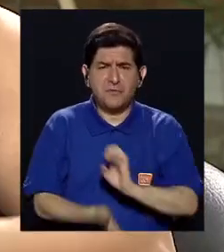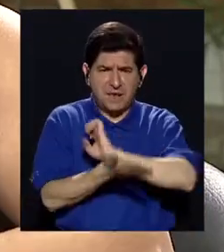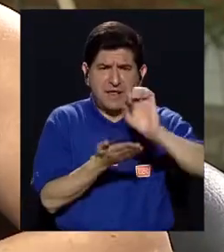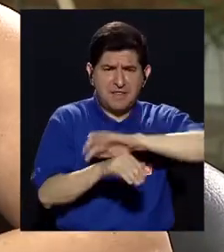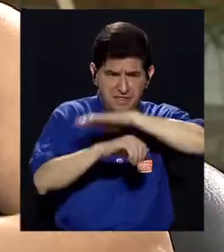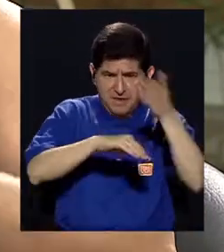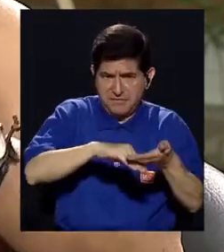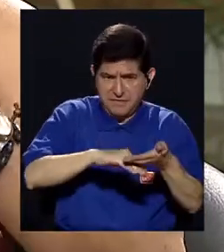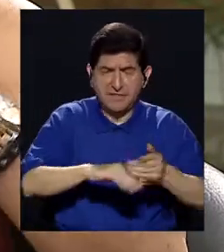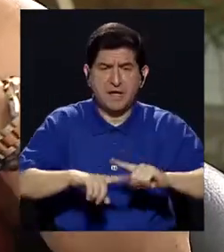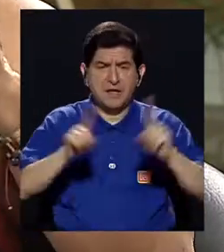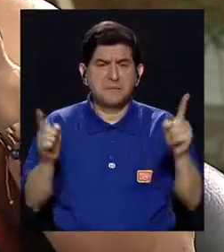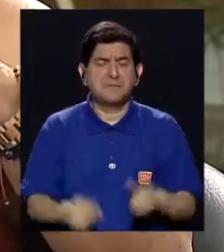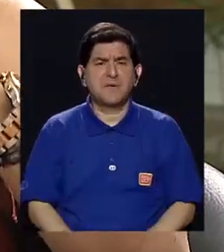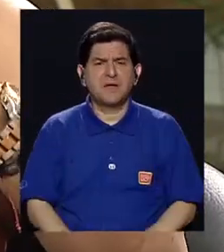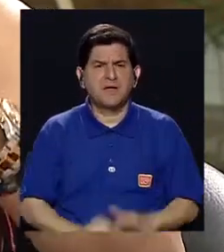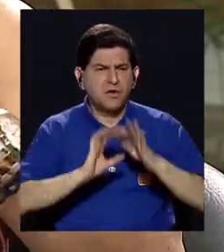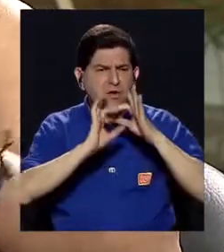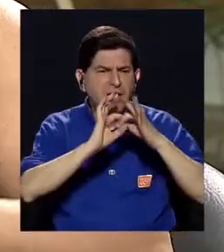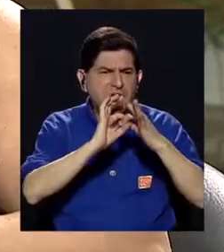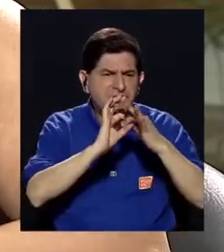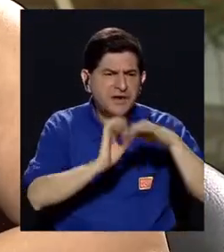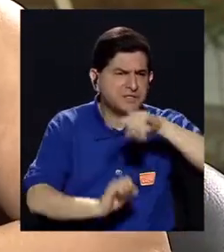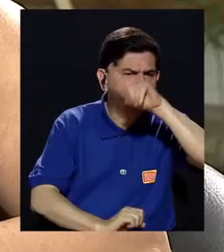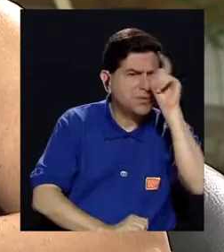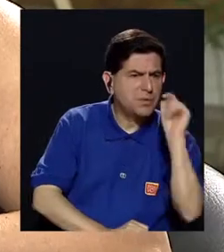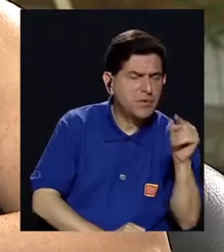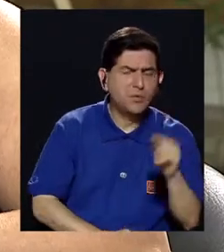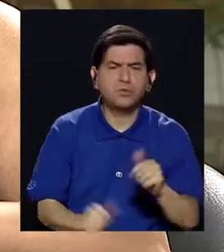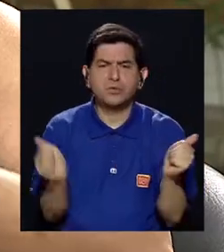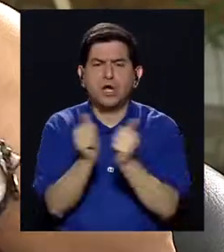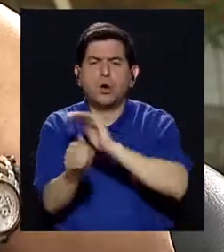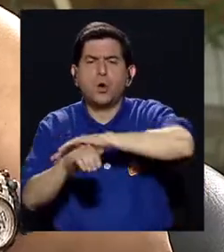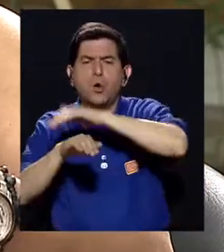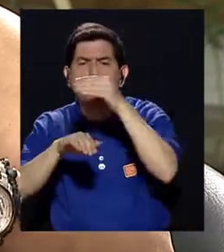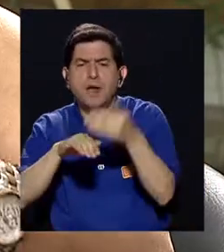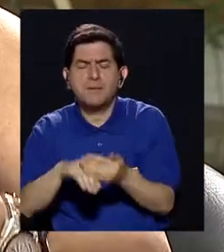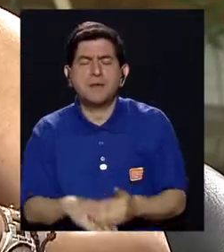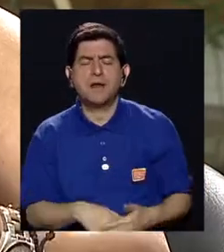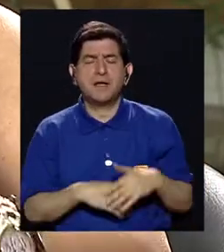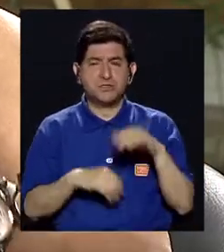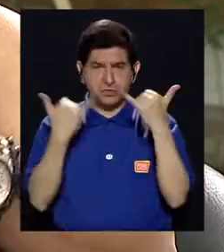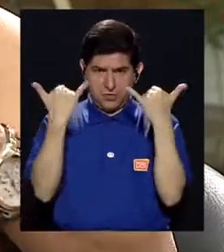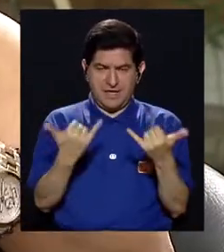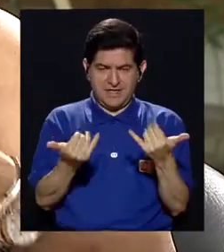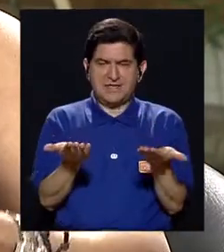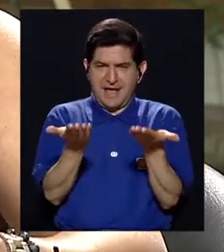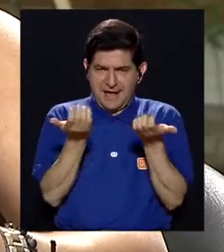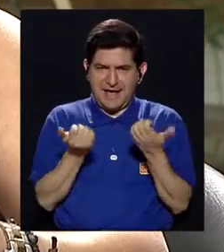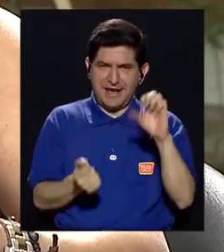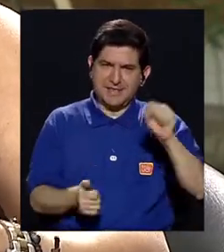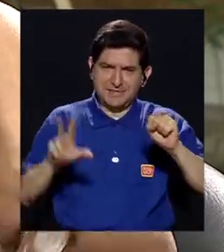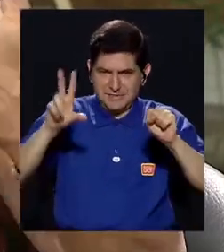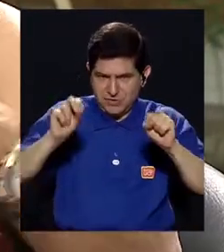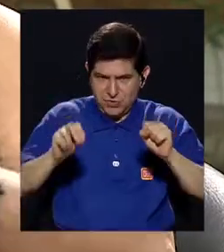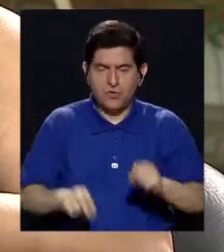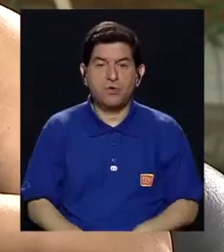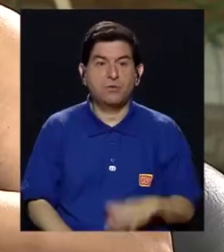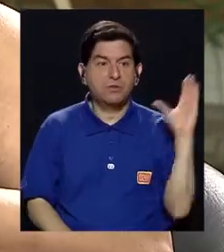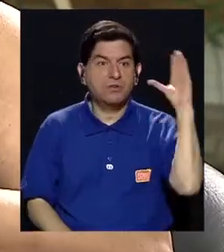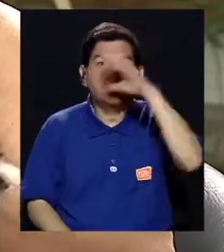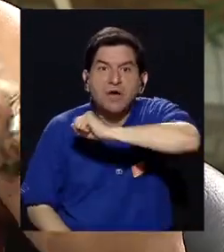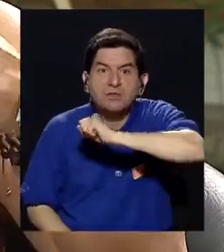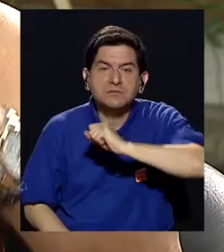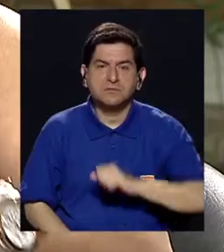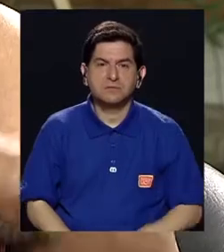la hora de ver, relacionar esa pregunta con embarazos esperados o no, o deseados o no, te dabas